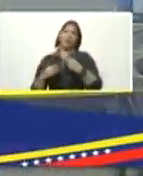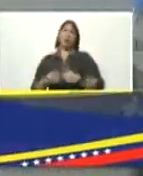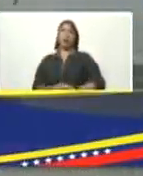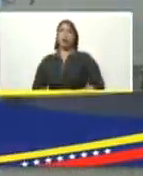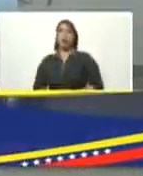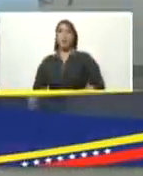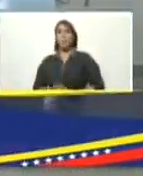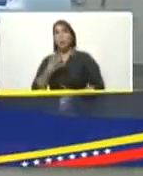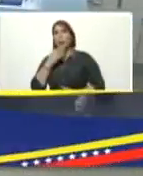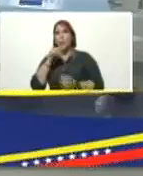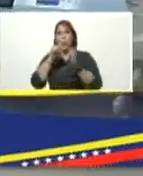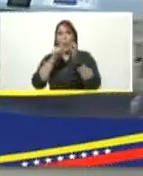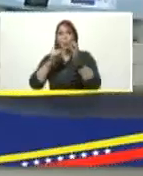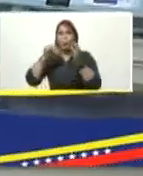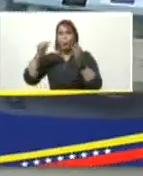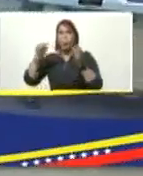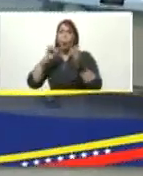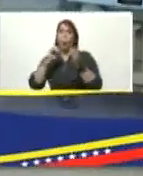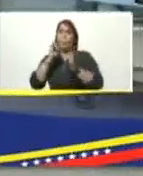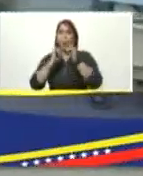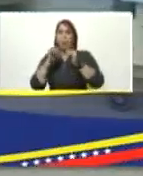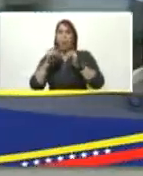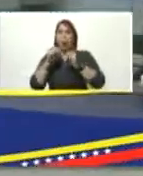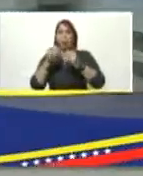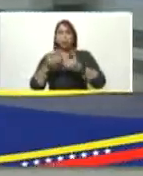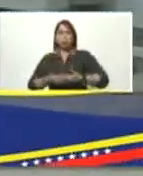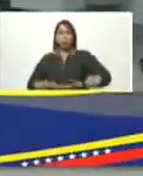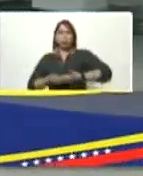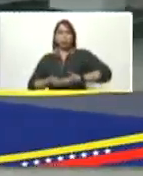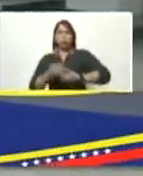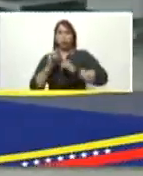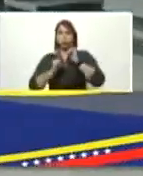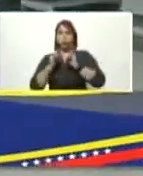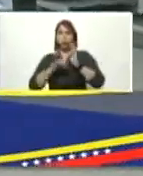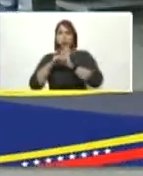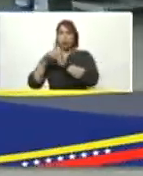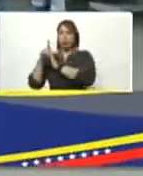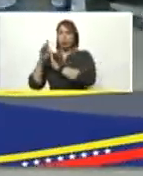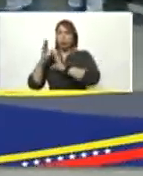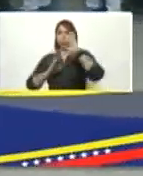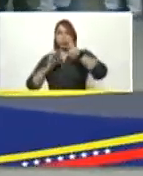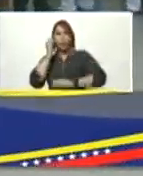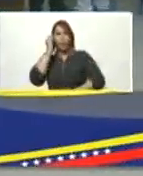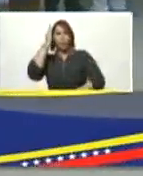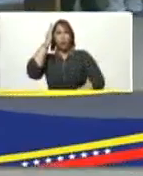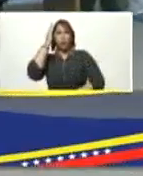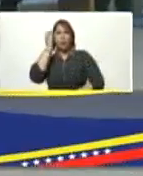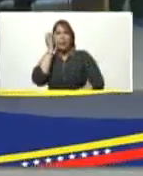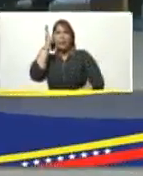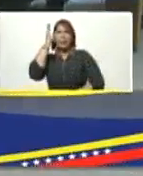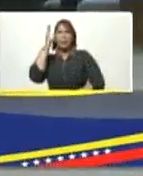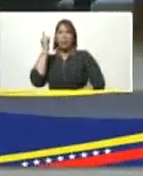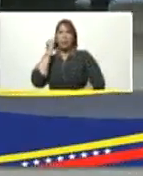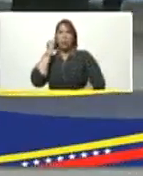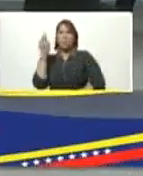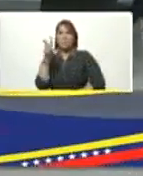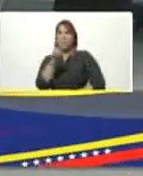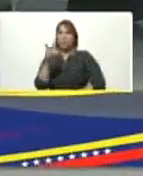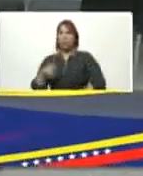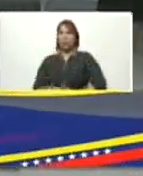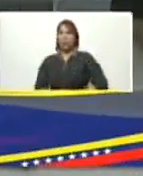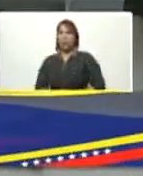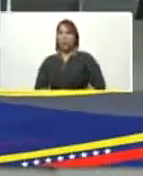por ejemplo, para incubadoras neonatales, y desde el desarrollo científico, la capacidad creativa de la mujer venezolana y